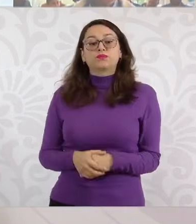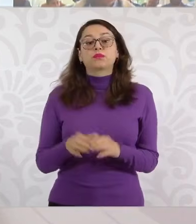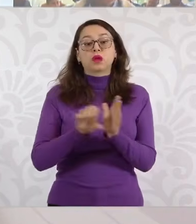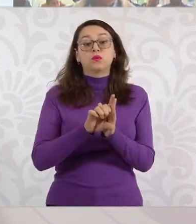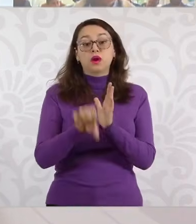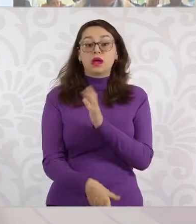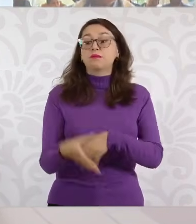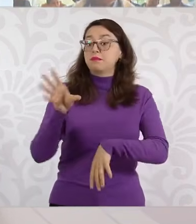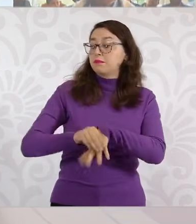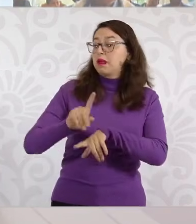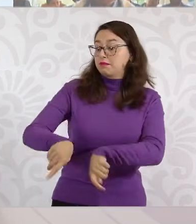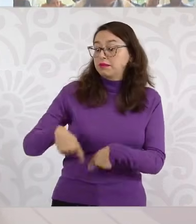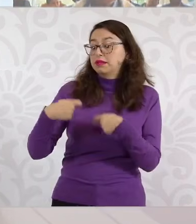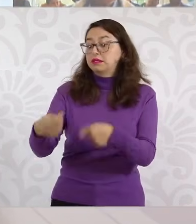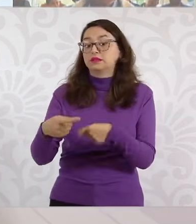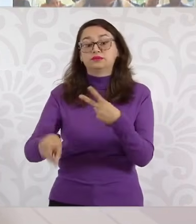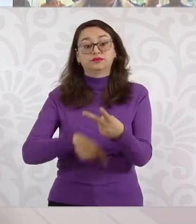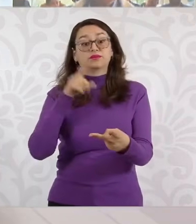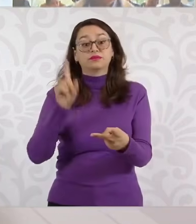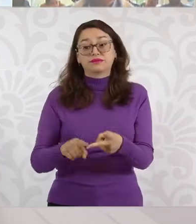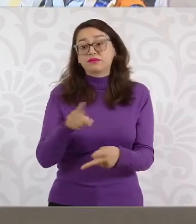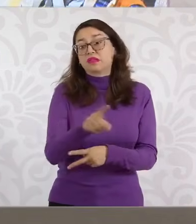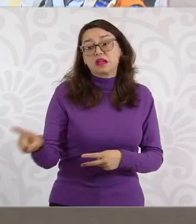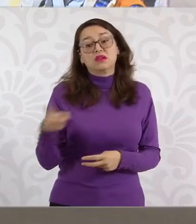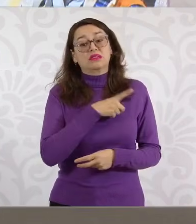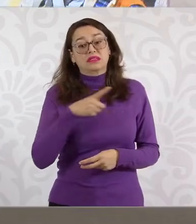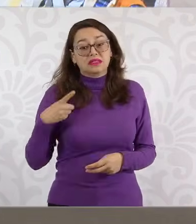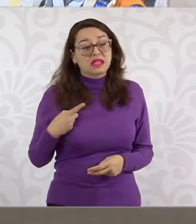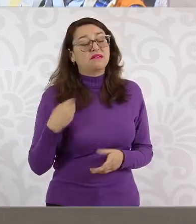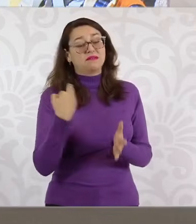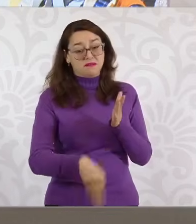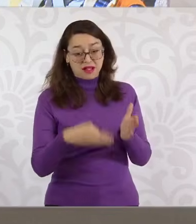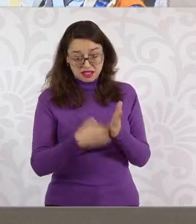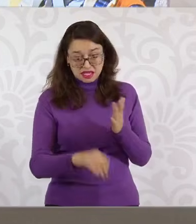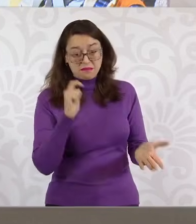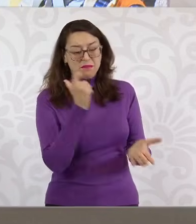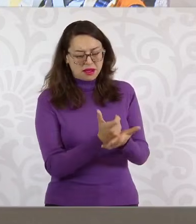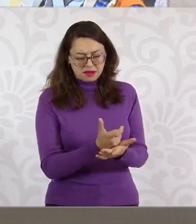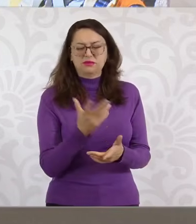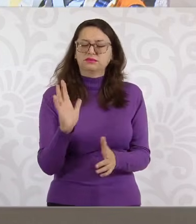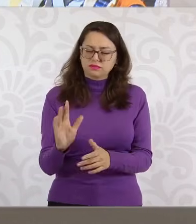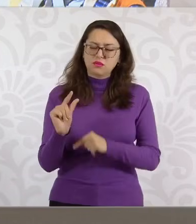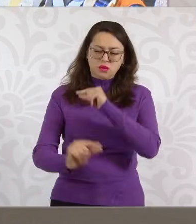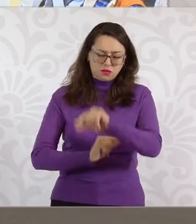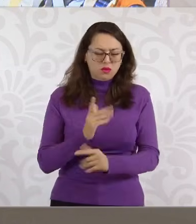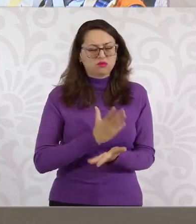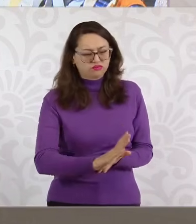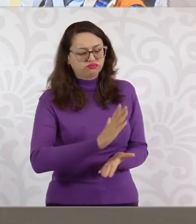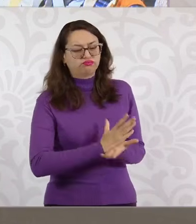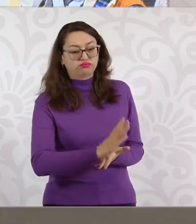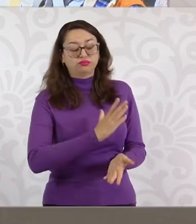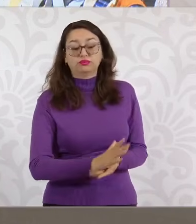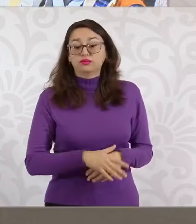otorgamiento de títulos de concesión, a las prórrogas, sobre todo para pequeños productores. Es muy